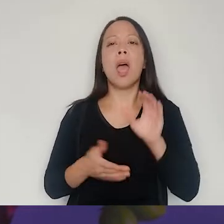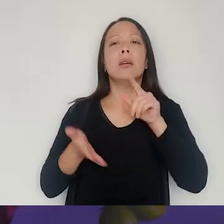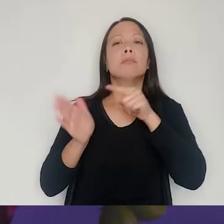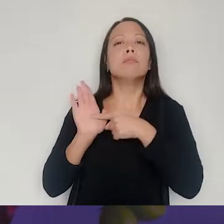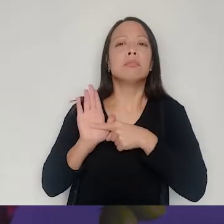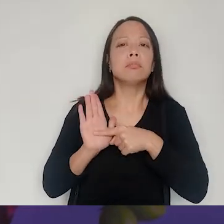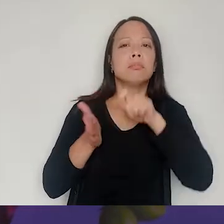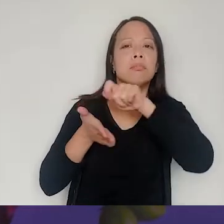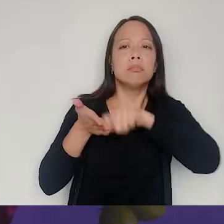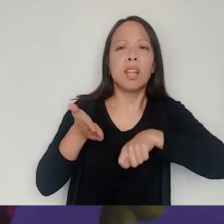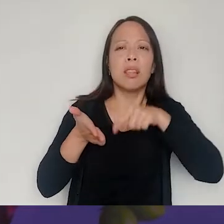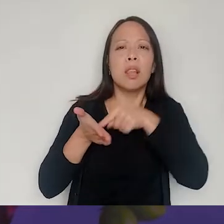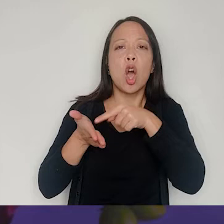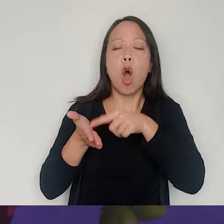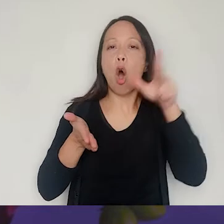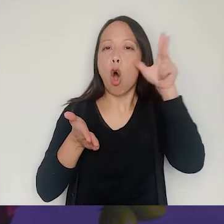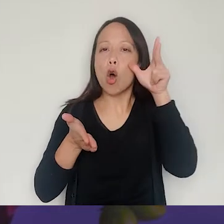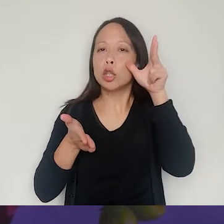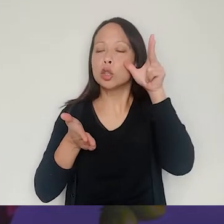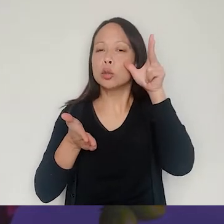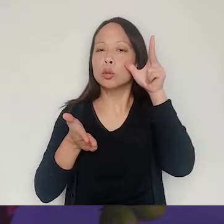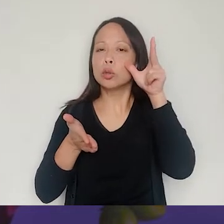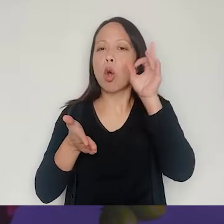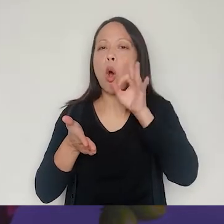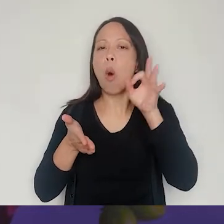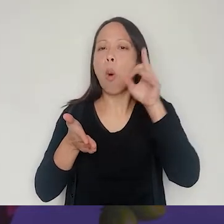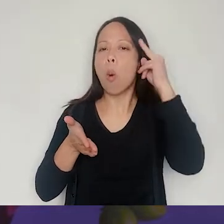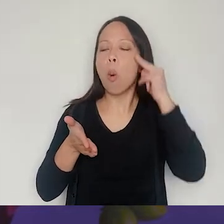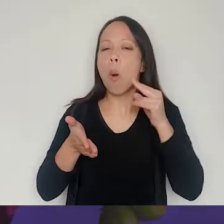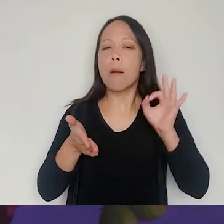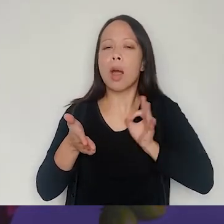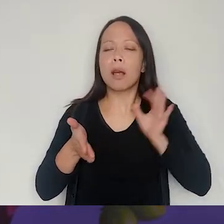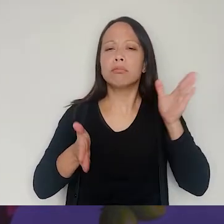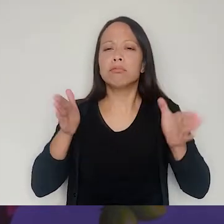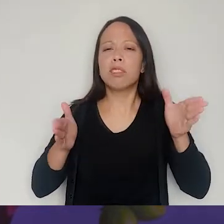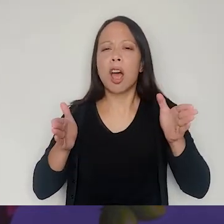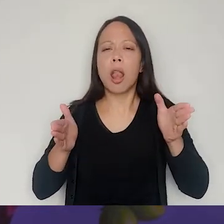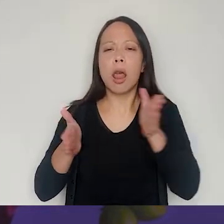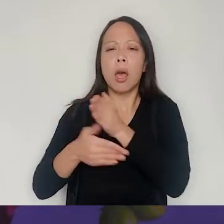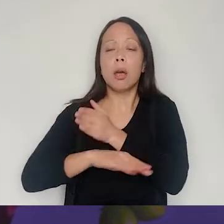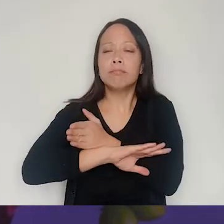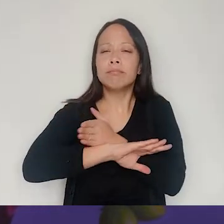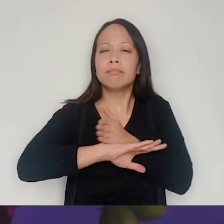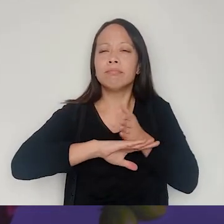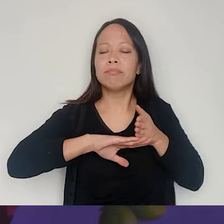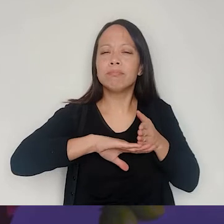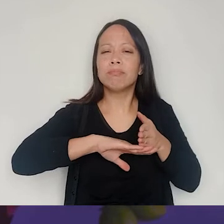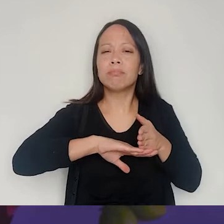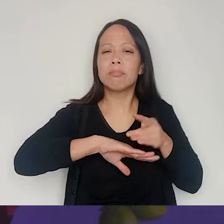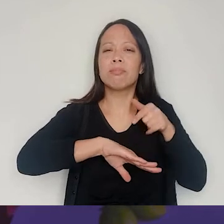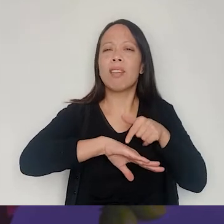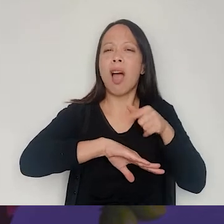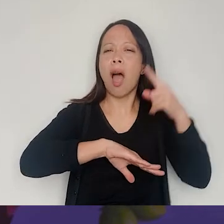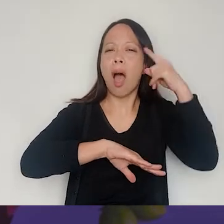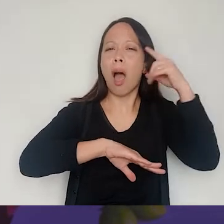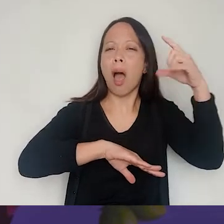esa diferencia de 8 o 9 años probablemente disminuyó la necesidad de apoyo psicológico,